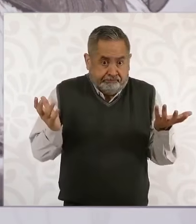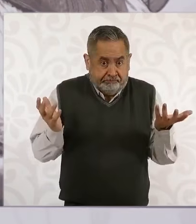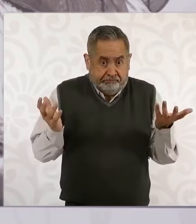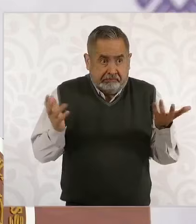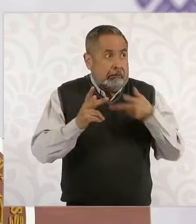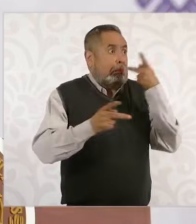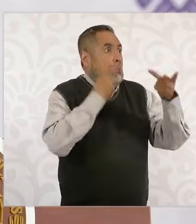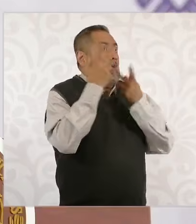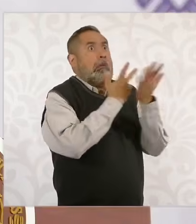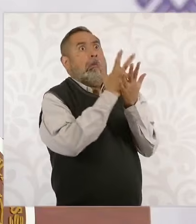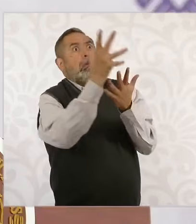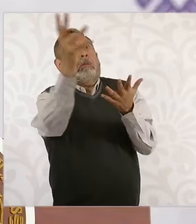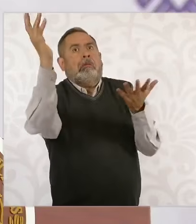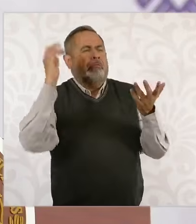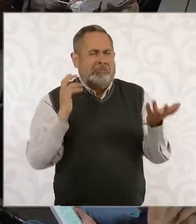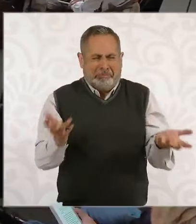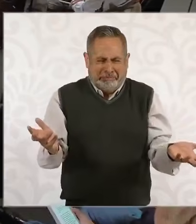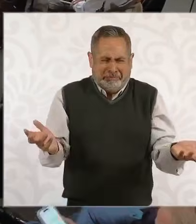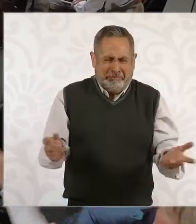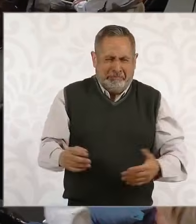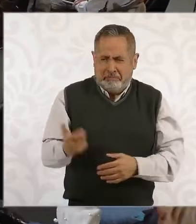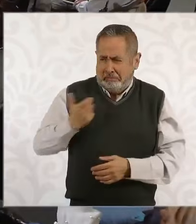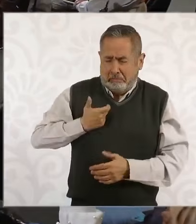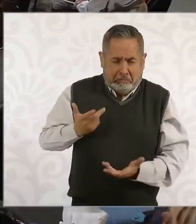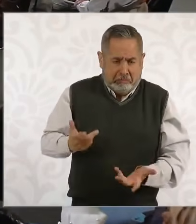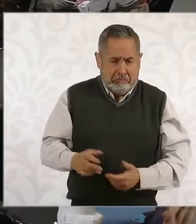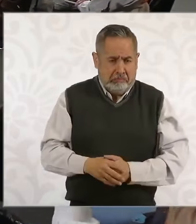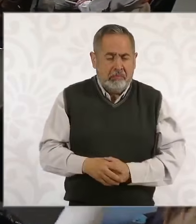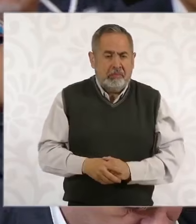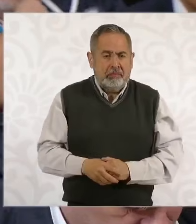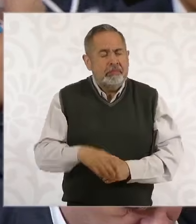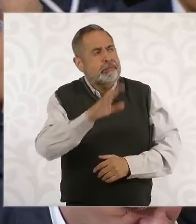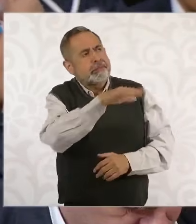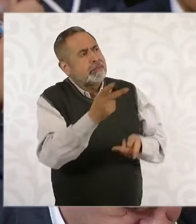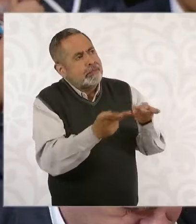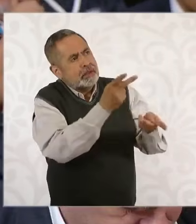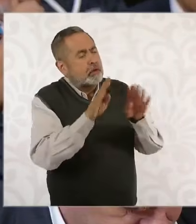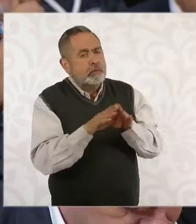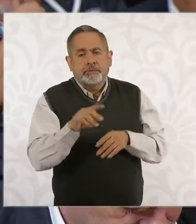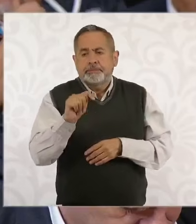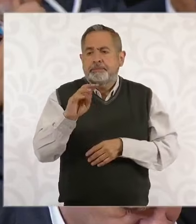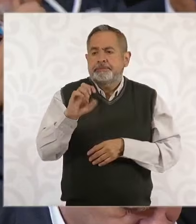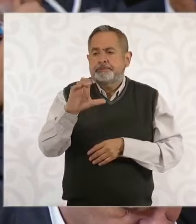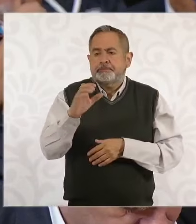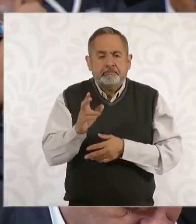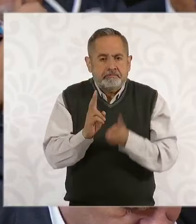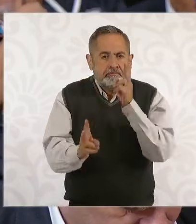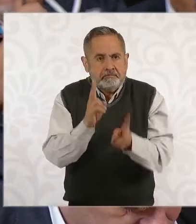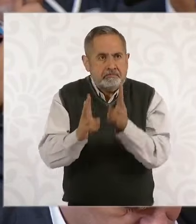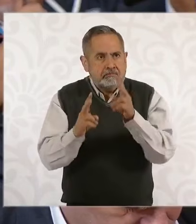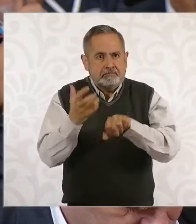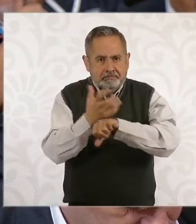tanta exageración. Quisiera preguntarle, Presidenta, si esto también está en el asunto de la negociación del tratado, si se pone sobre la mesa, ¿también